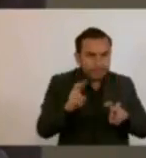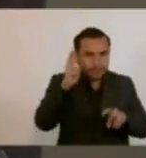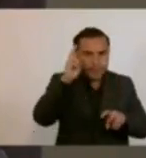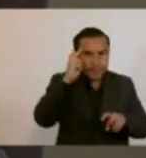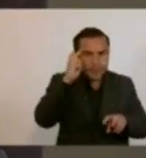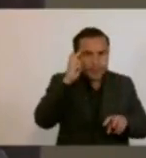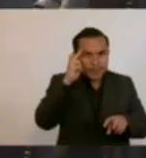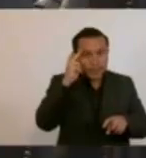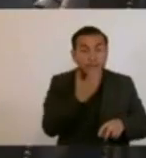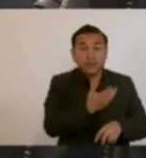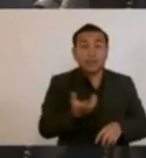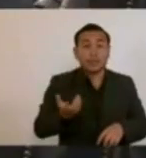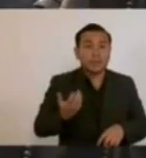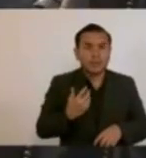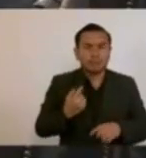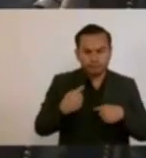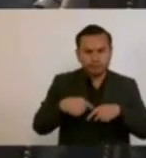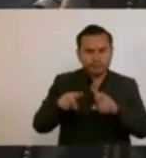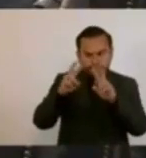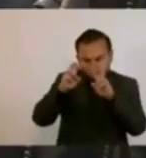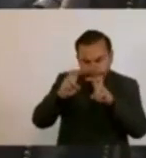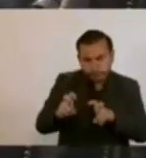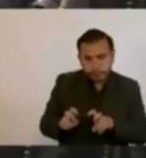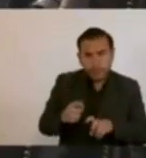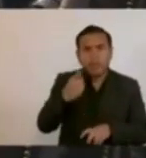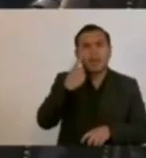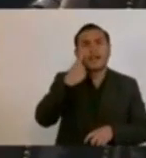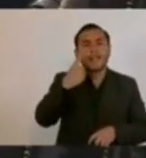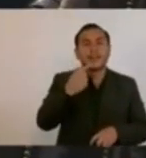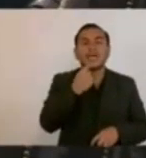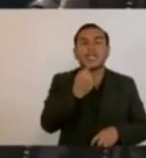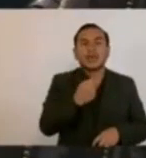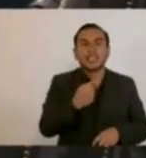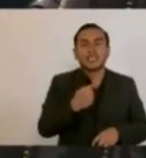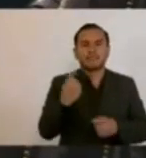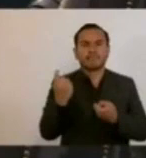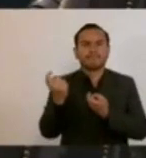van a hacer inspecciones constantes a los precios de alimentos, ya la Defensoría